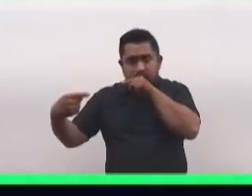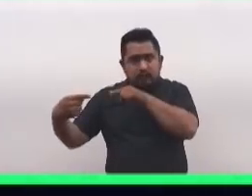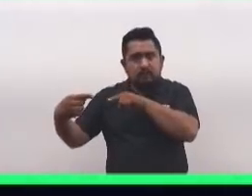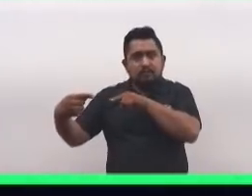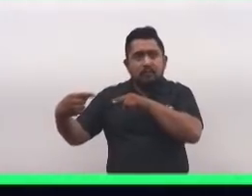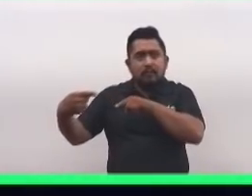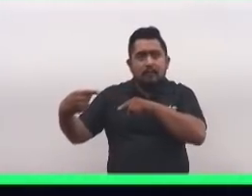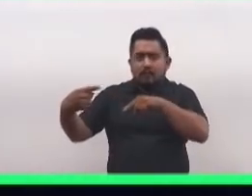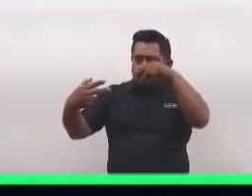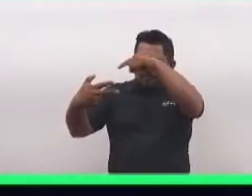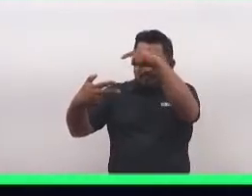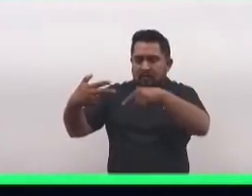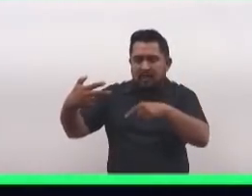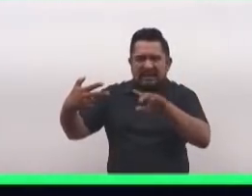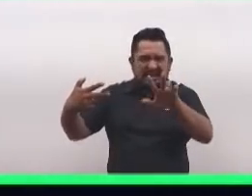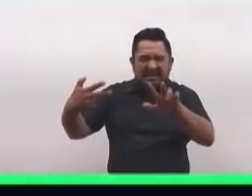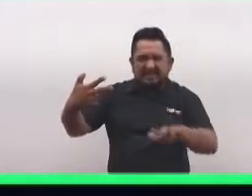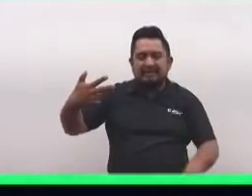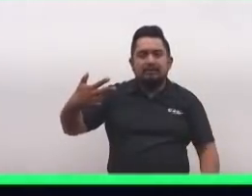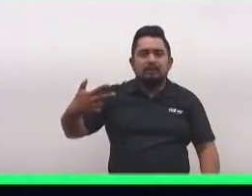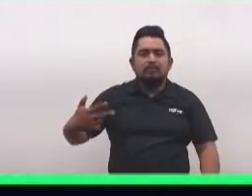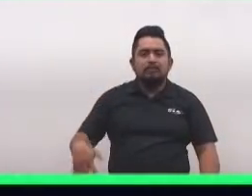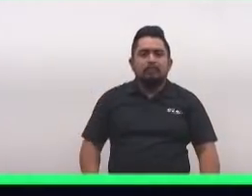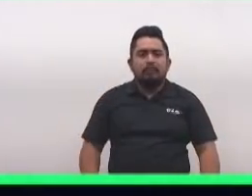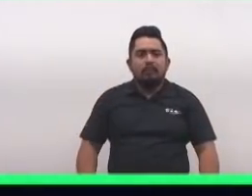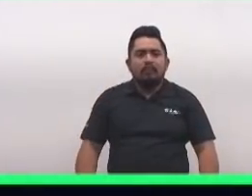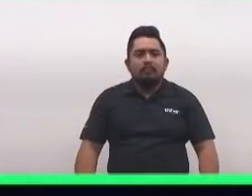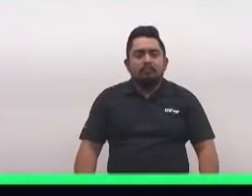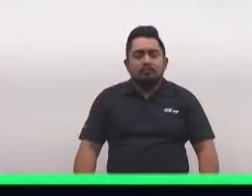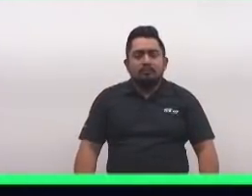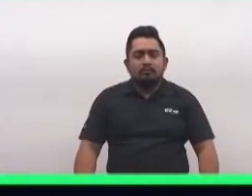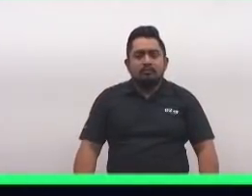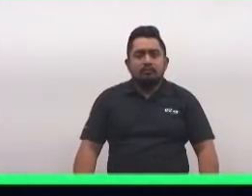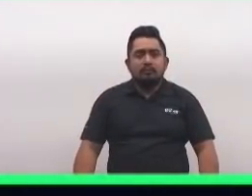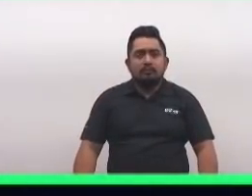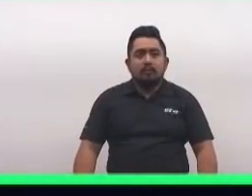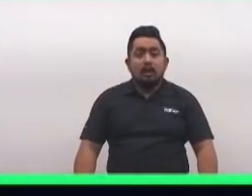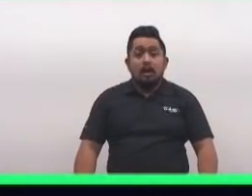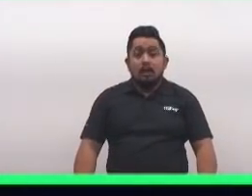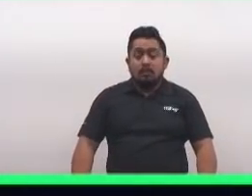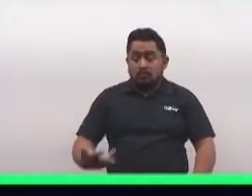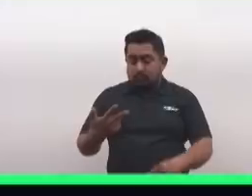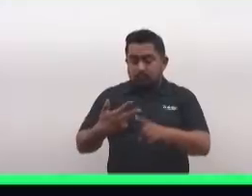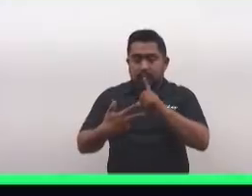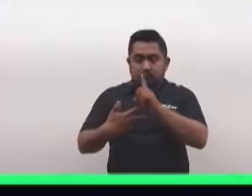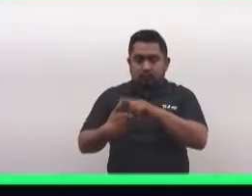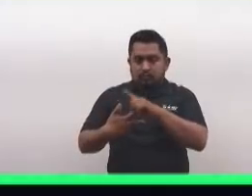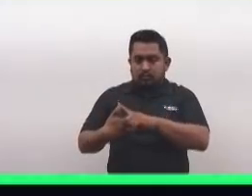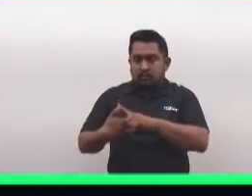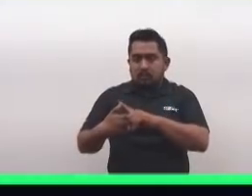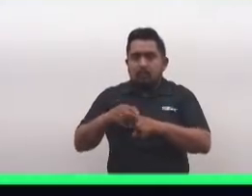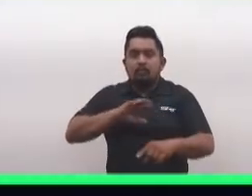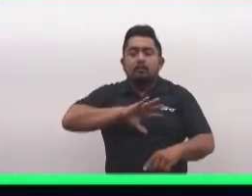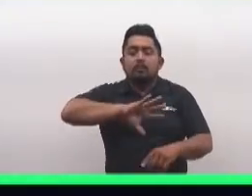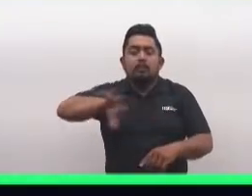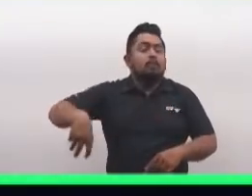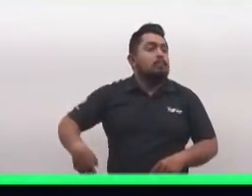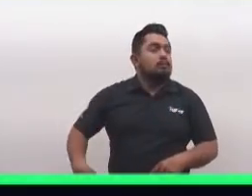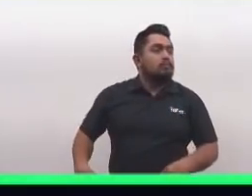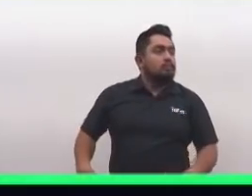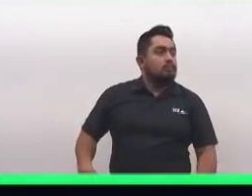tiene tres propósitos contigo la palabra es clara cuando lo declaró y dice hurtar diga conmigo